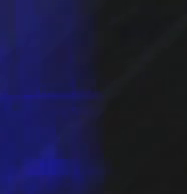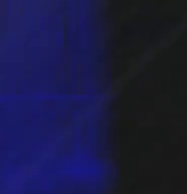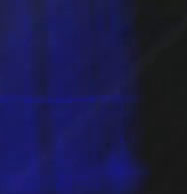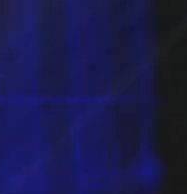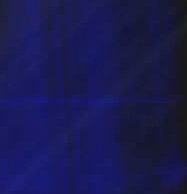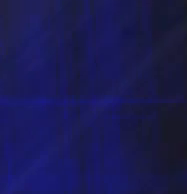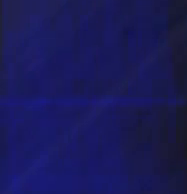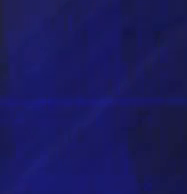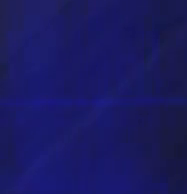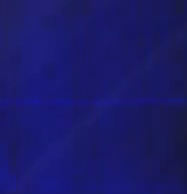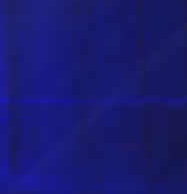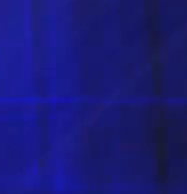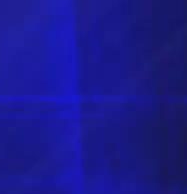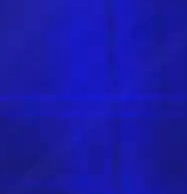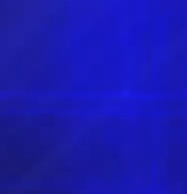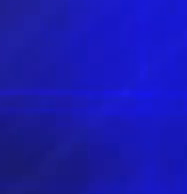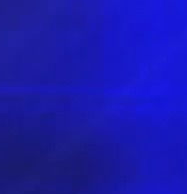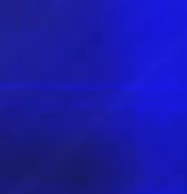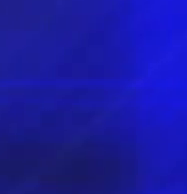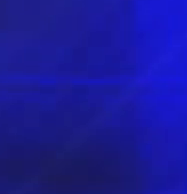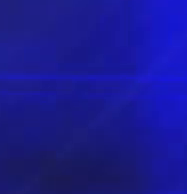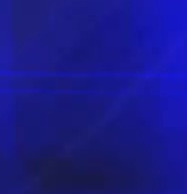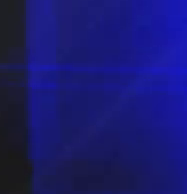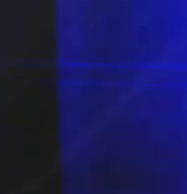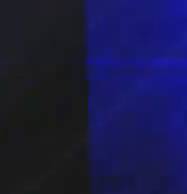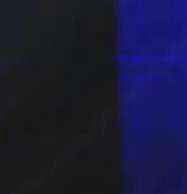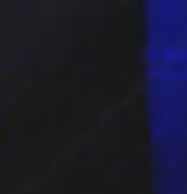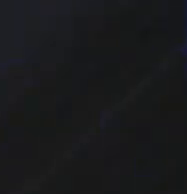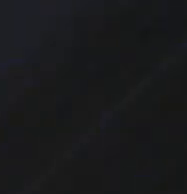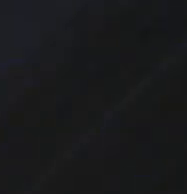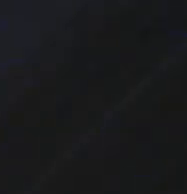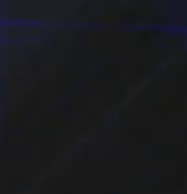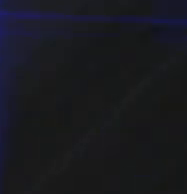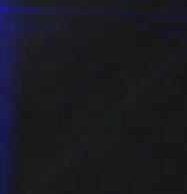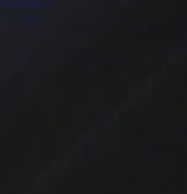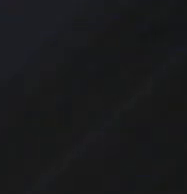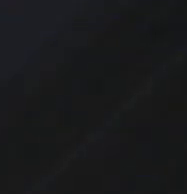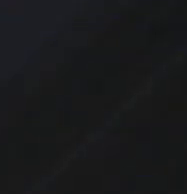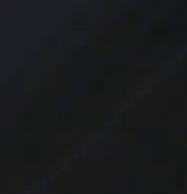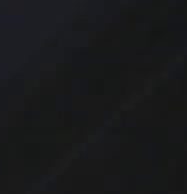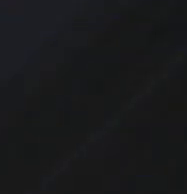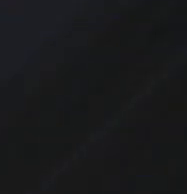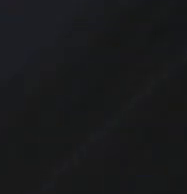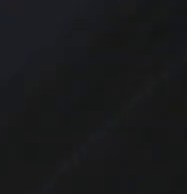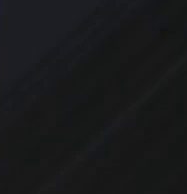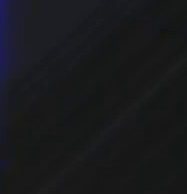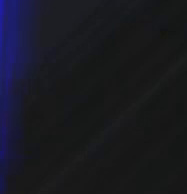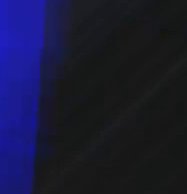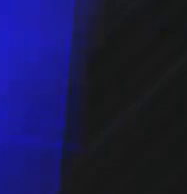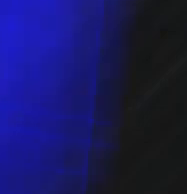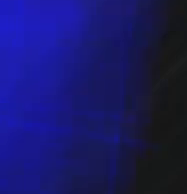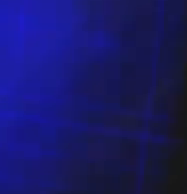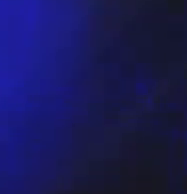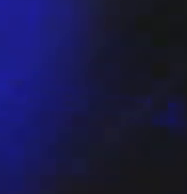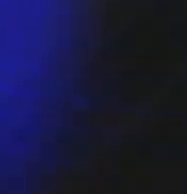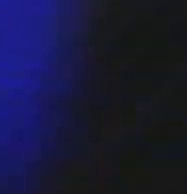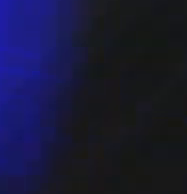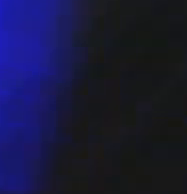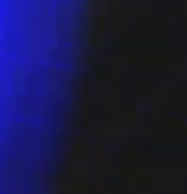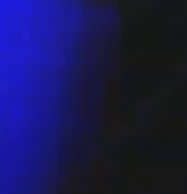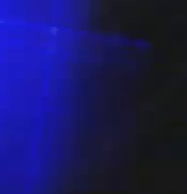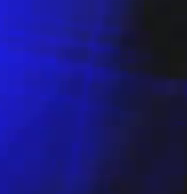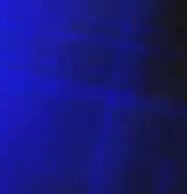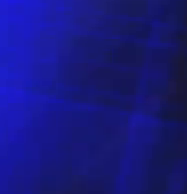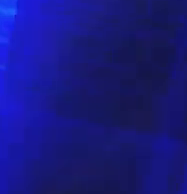entonces fíjese pues una persona que está preocupada le dividieron su mente según merim